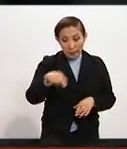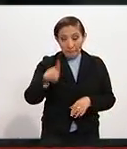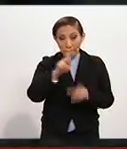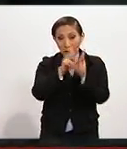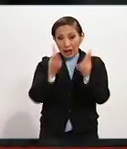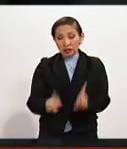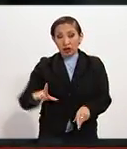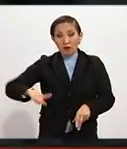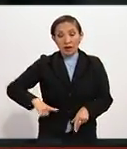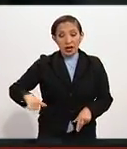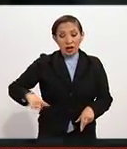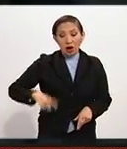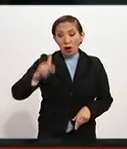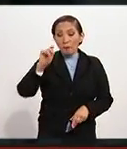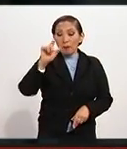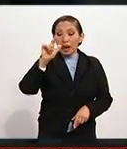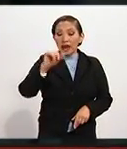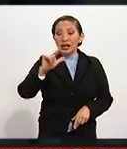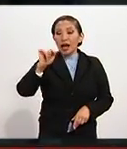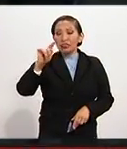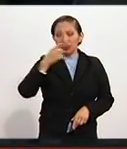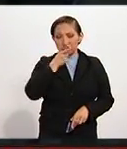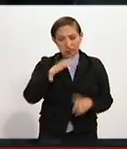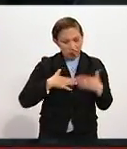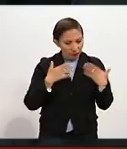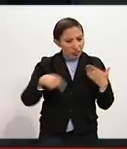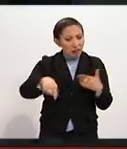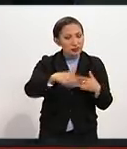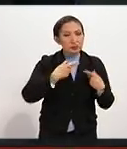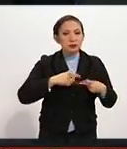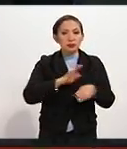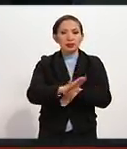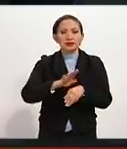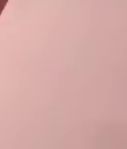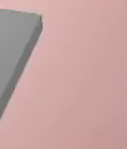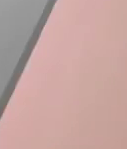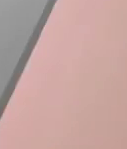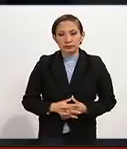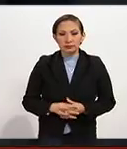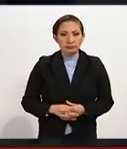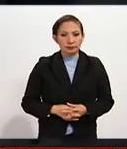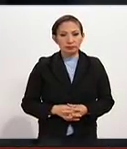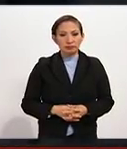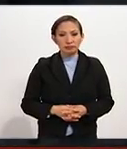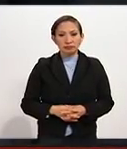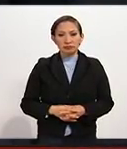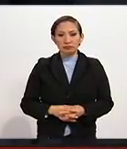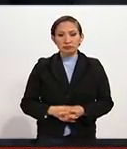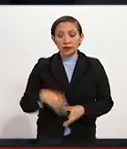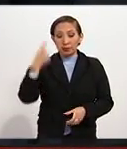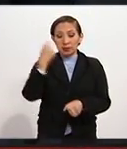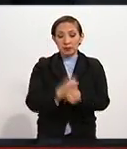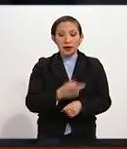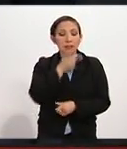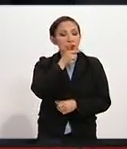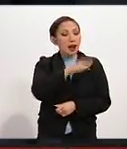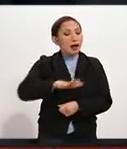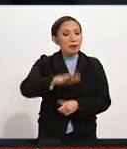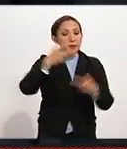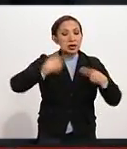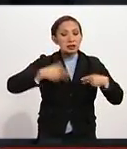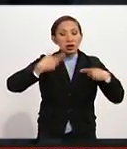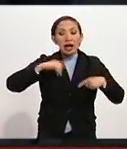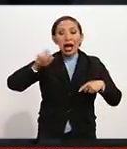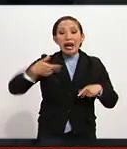de Gobierno de Planalto pidió la confianza de los brasileños. Mi primer palabra al pueblo brasileño